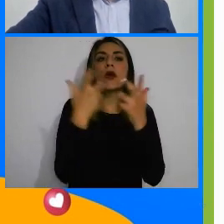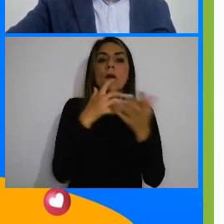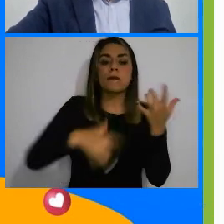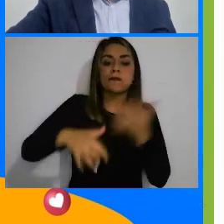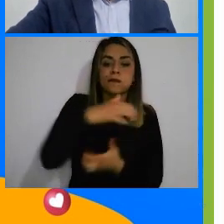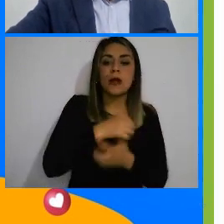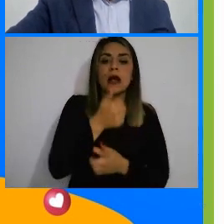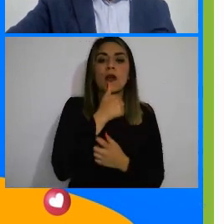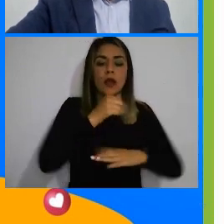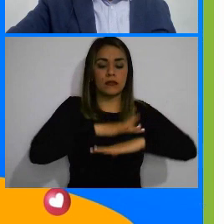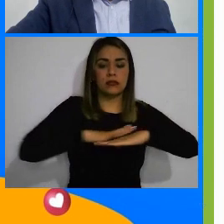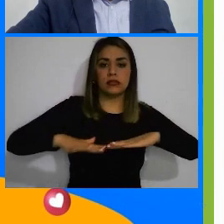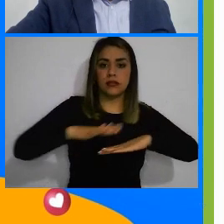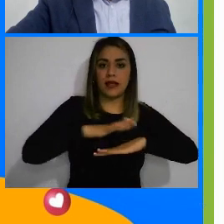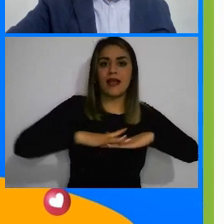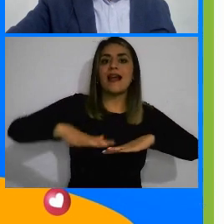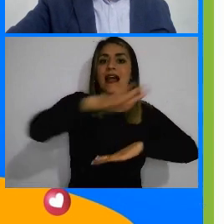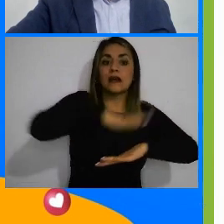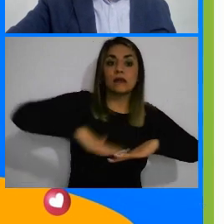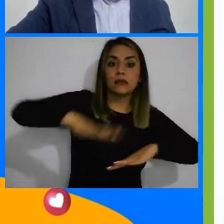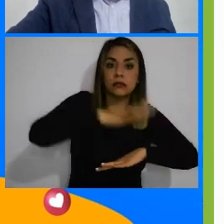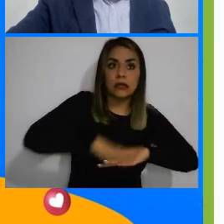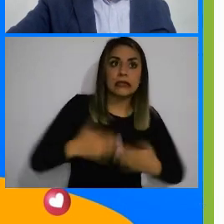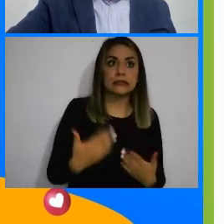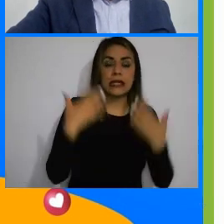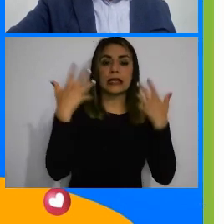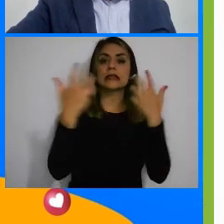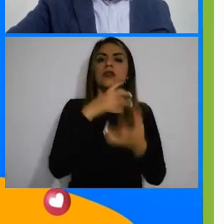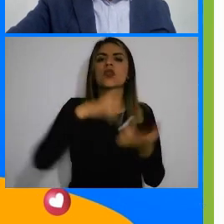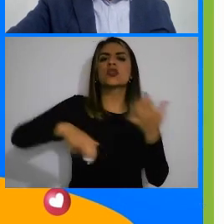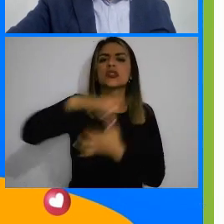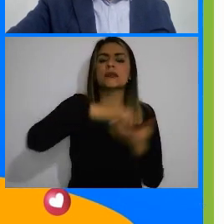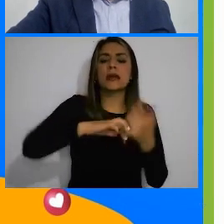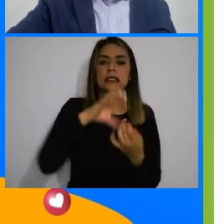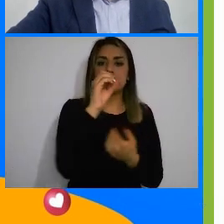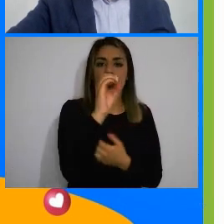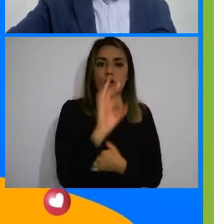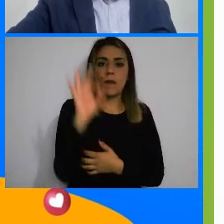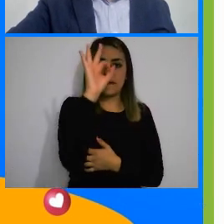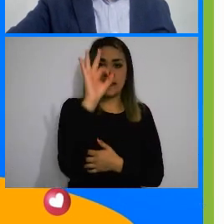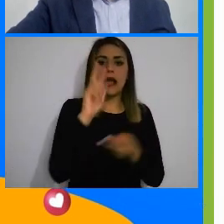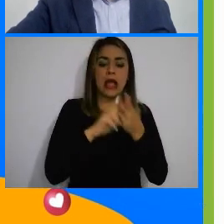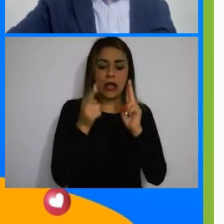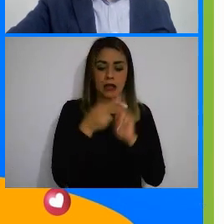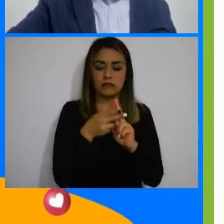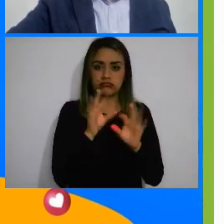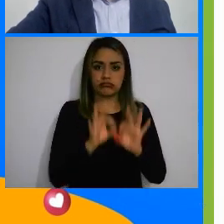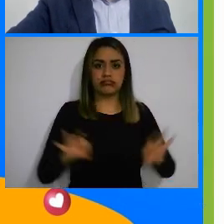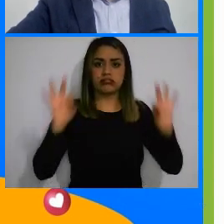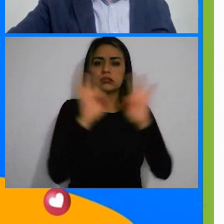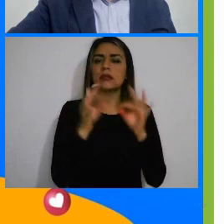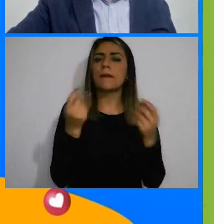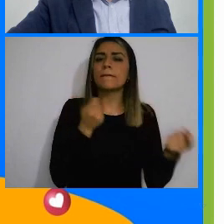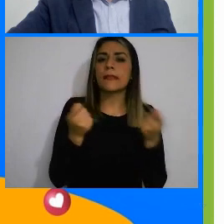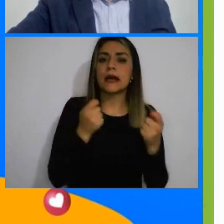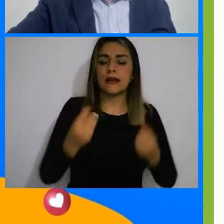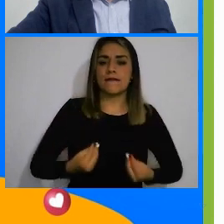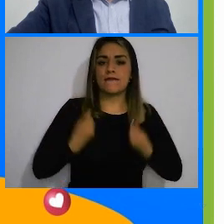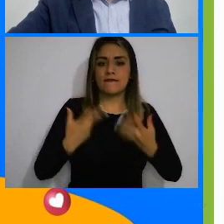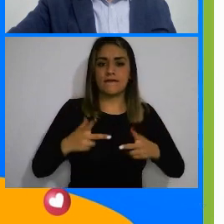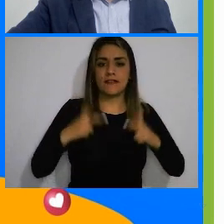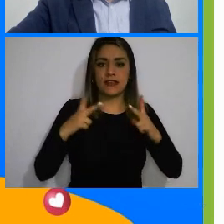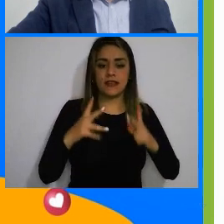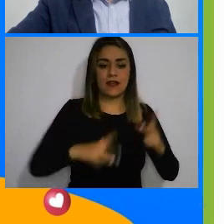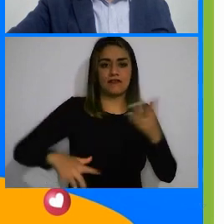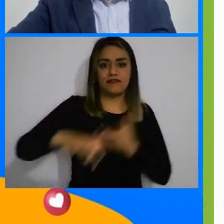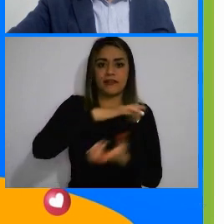acuático y lo terrestre. Entonces, el manglar, ¿sí? Es un ecosistema que está a los 0 metros y que es importantísimo para la vida marina. Digamos que esta es la